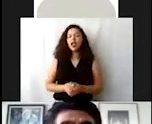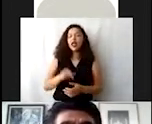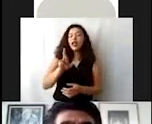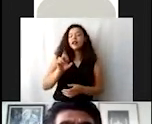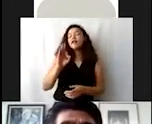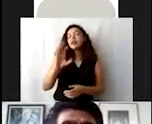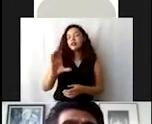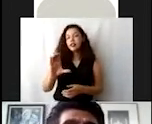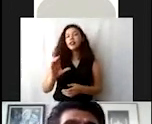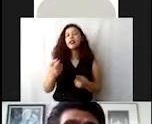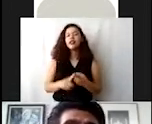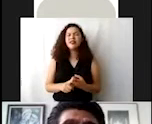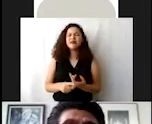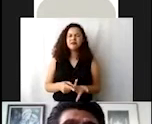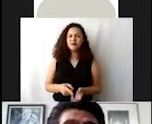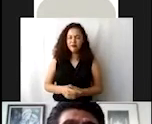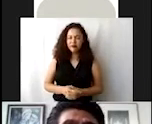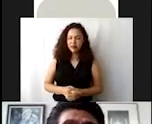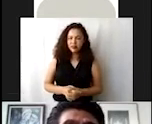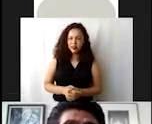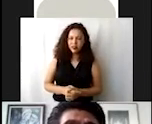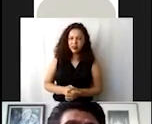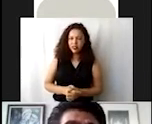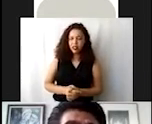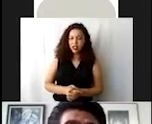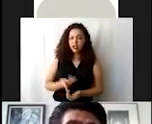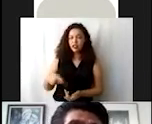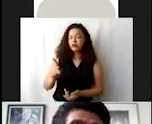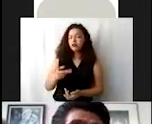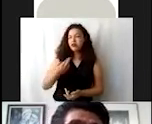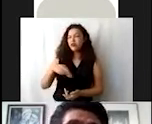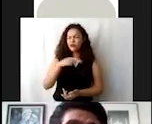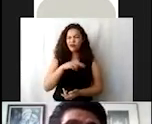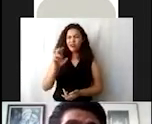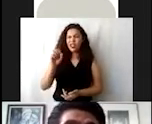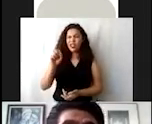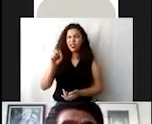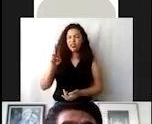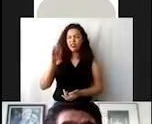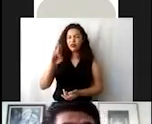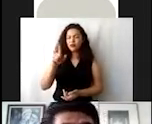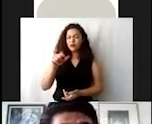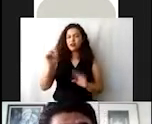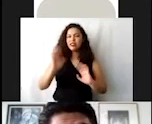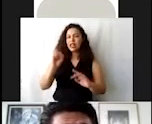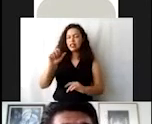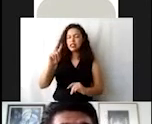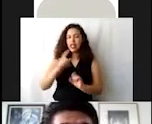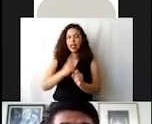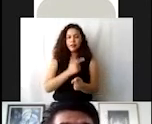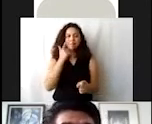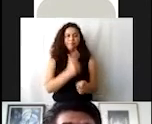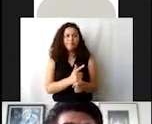RFC, que sin embargo, cuando nosotros ya estamos entrando a buzón, ya el SAT ya nos identificó.